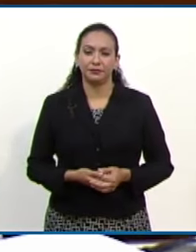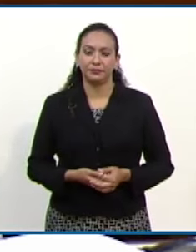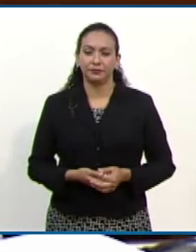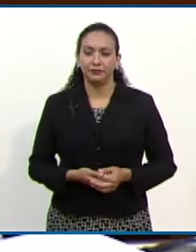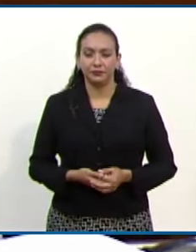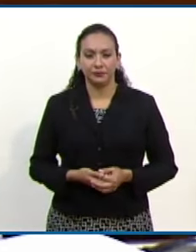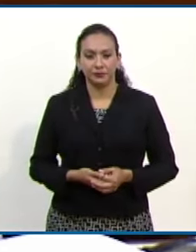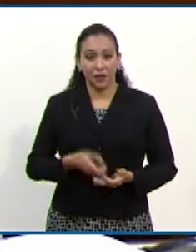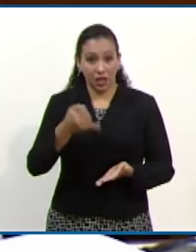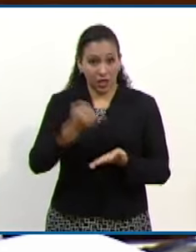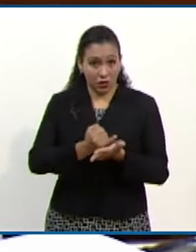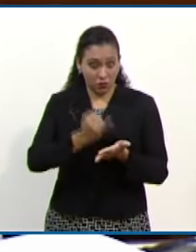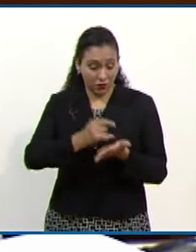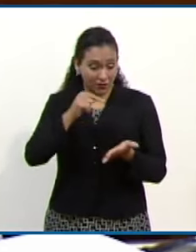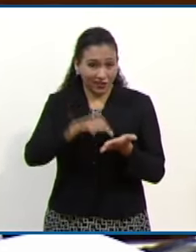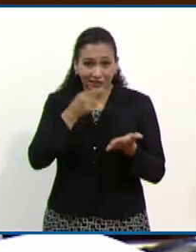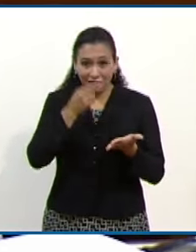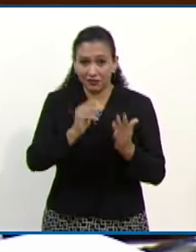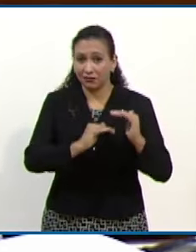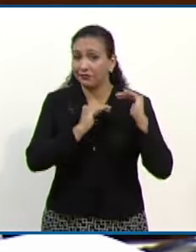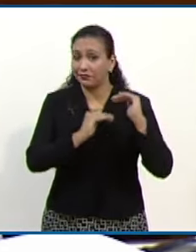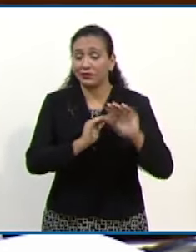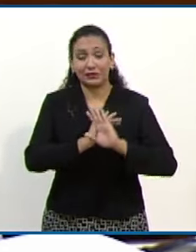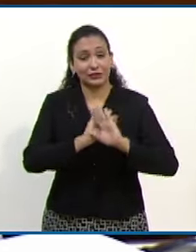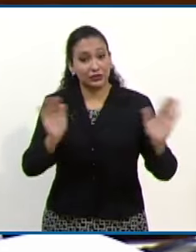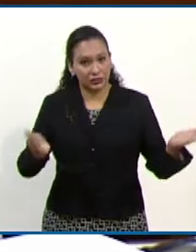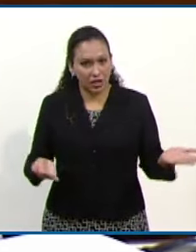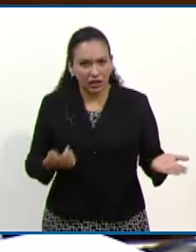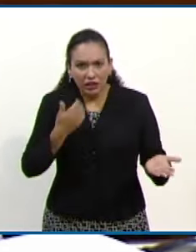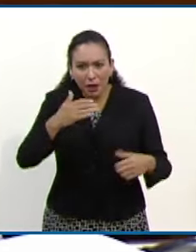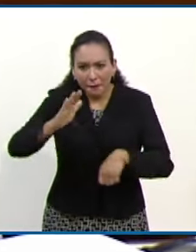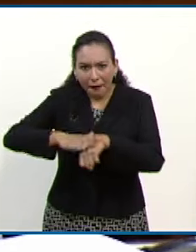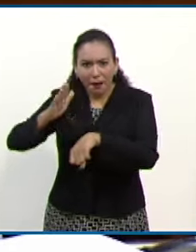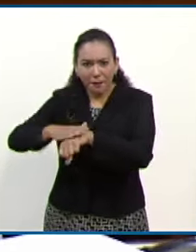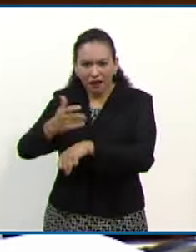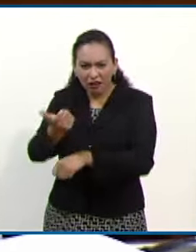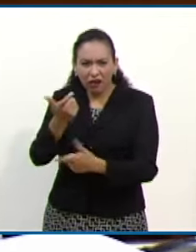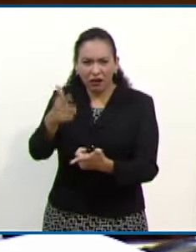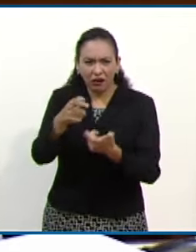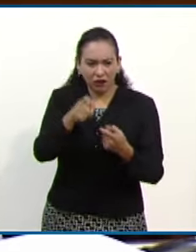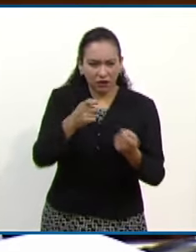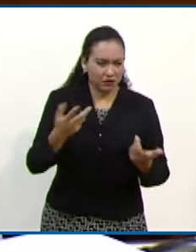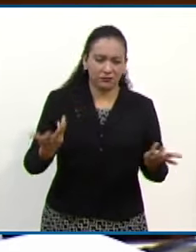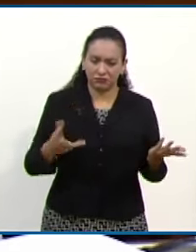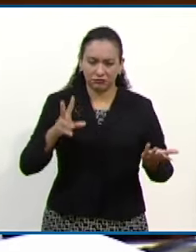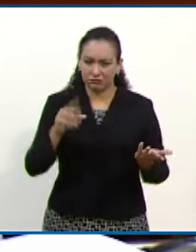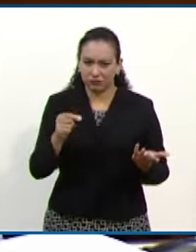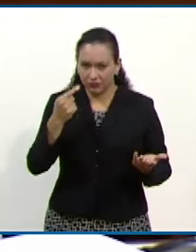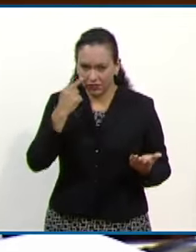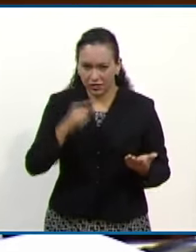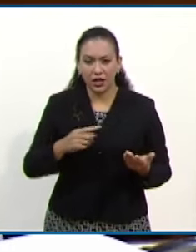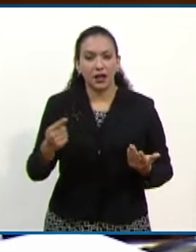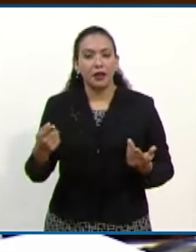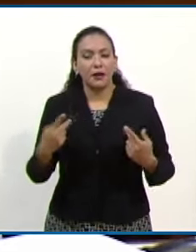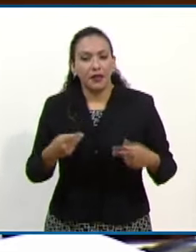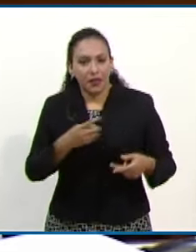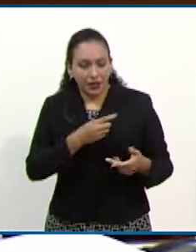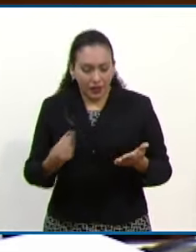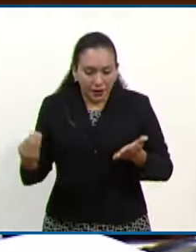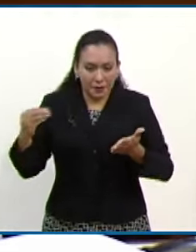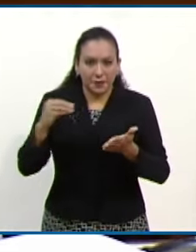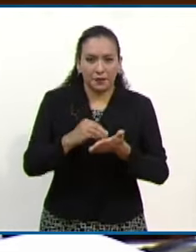Los impuestos adicionales tildados de inconstitucionalidad lo son en la medida en que el legislador busca agravar el pago de